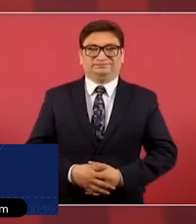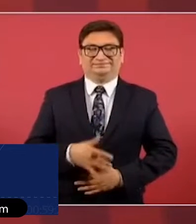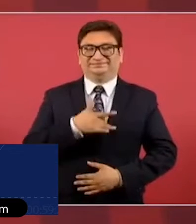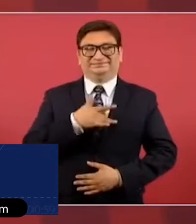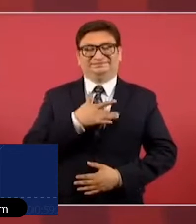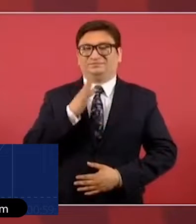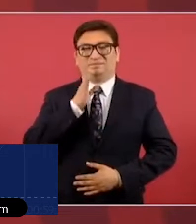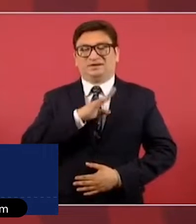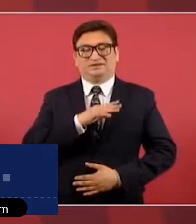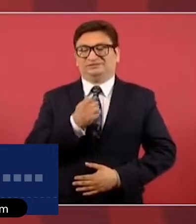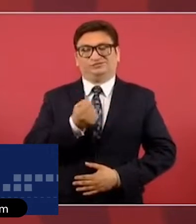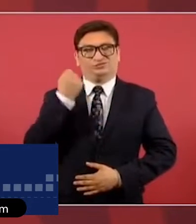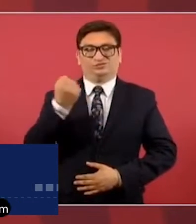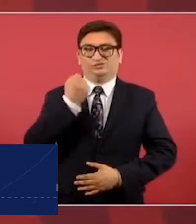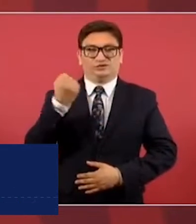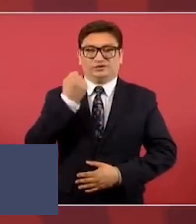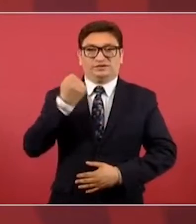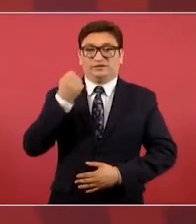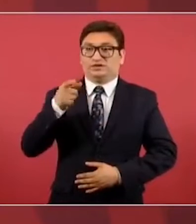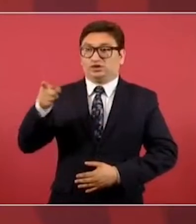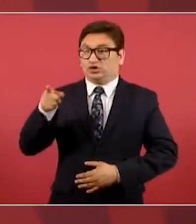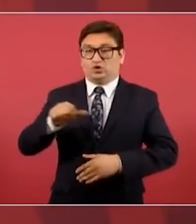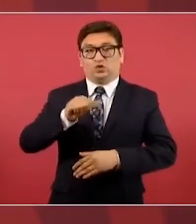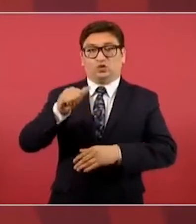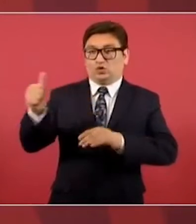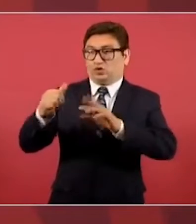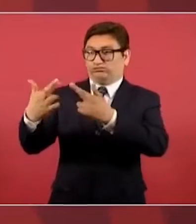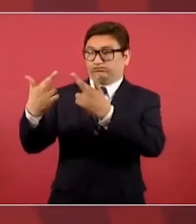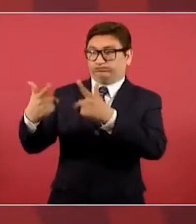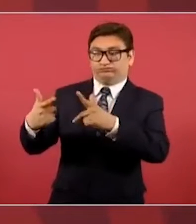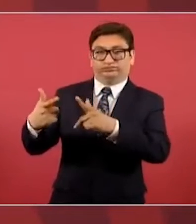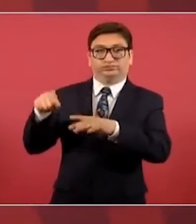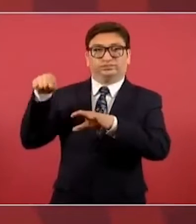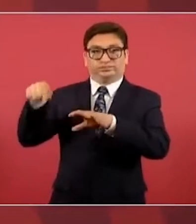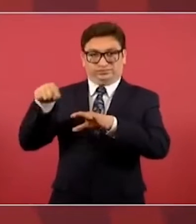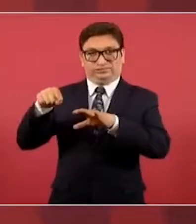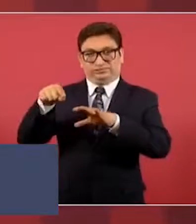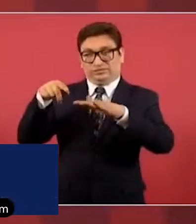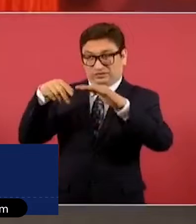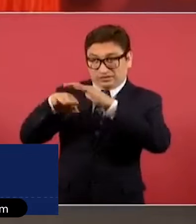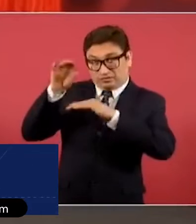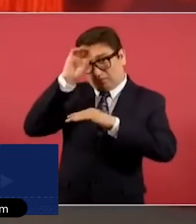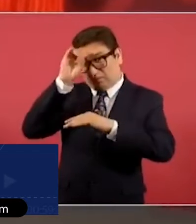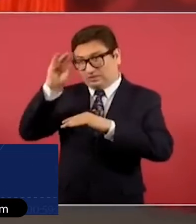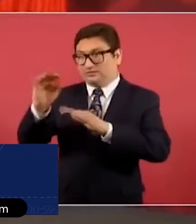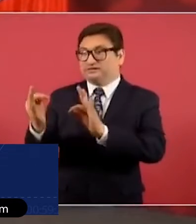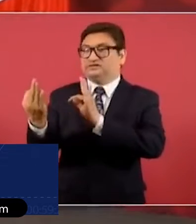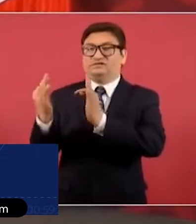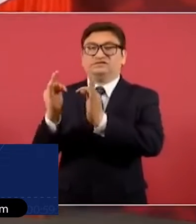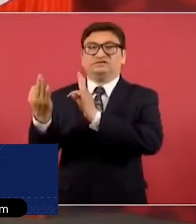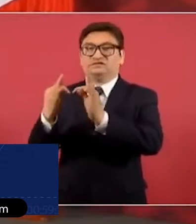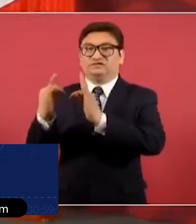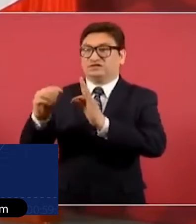mala suerte de que se abrió otro boquete de la mina vecina que